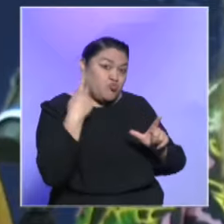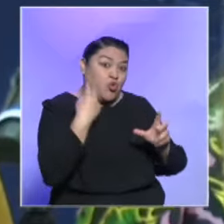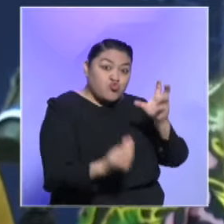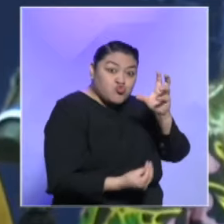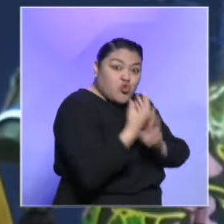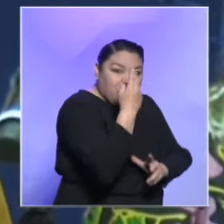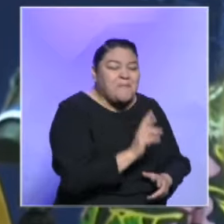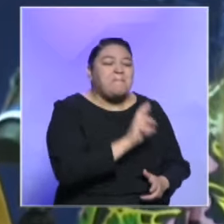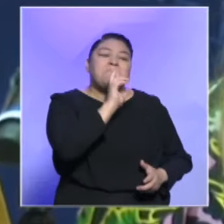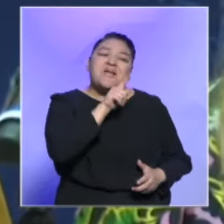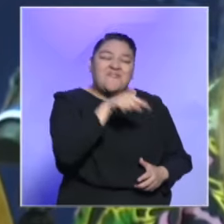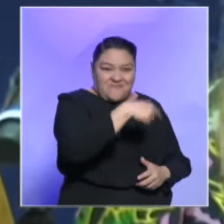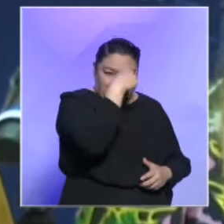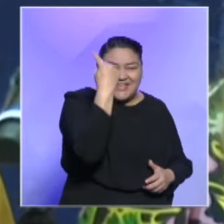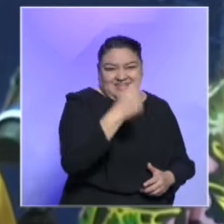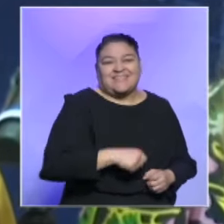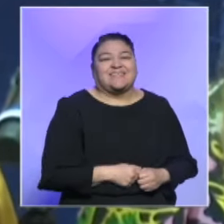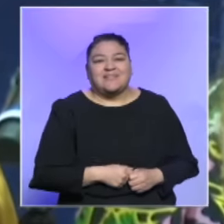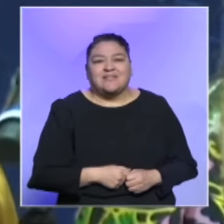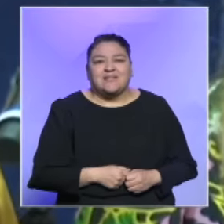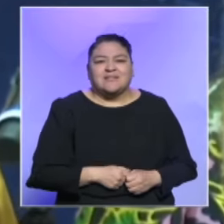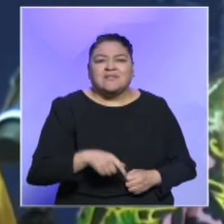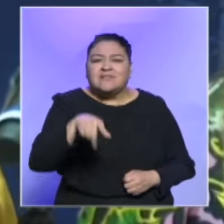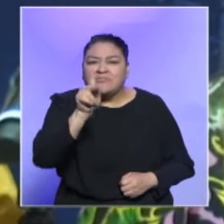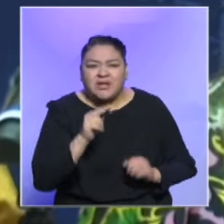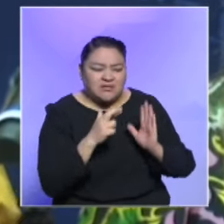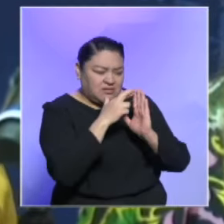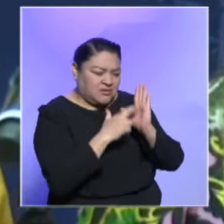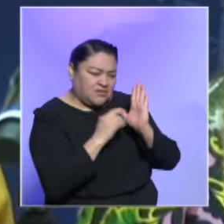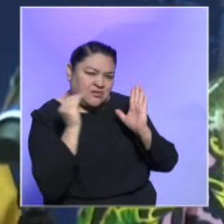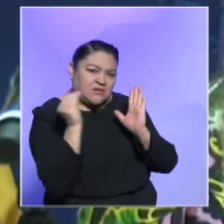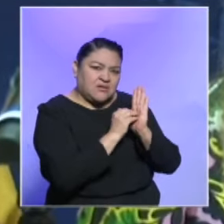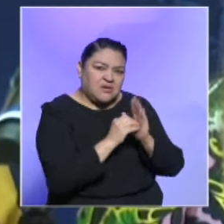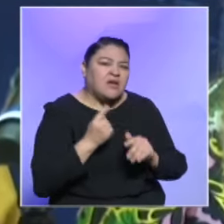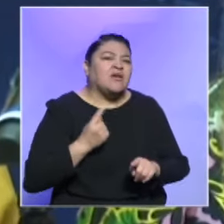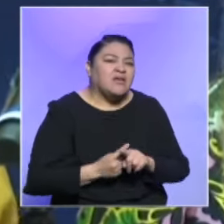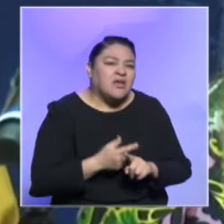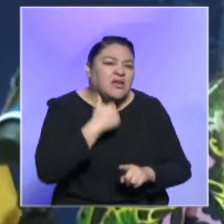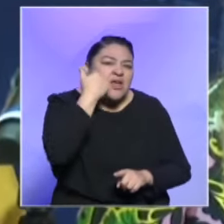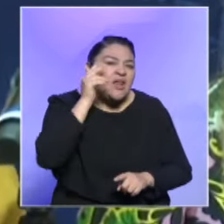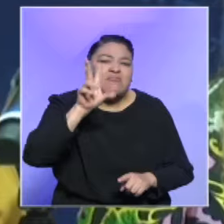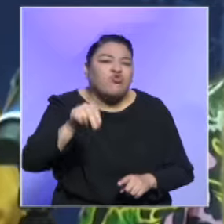el interesado en esta regulación? Los partidos.